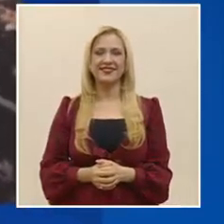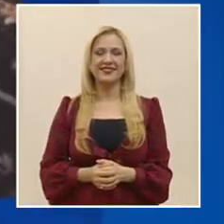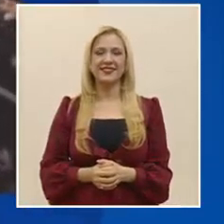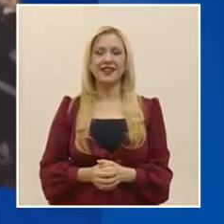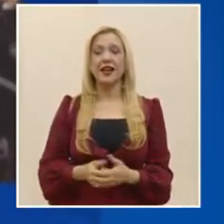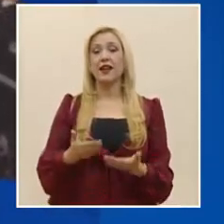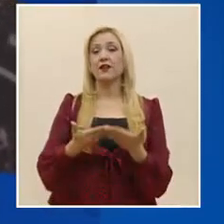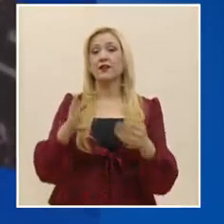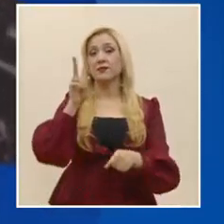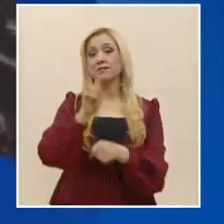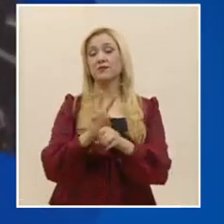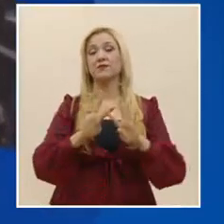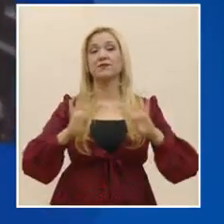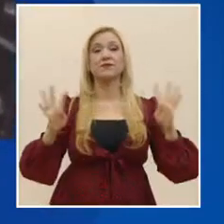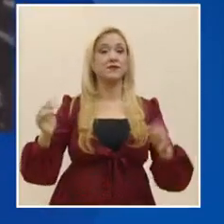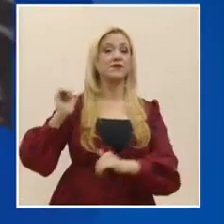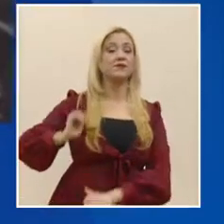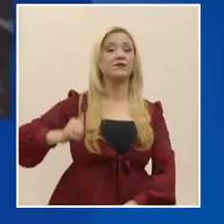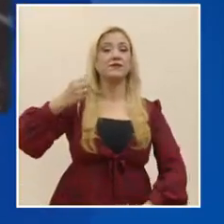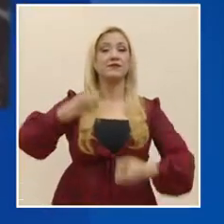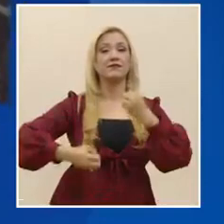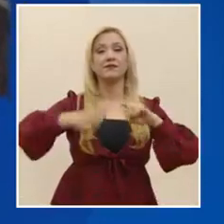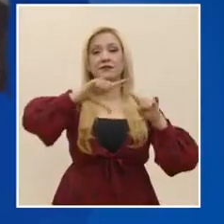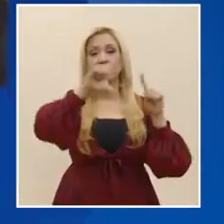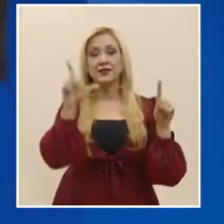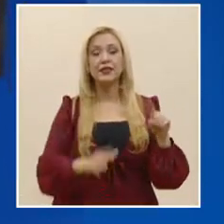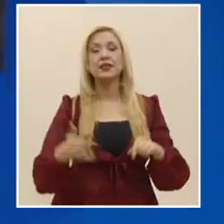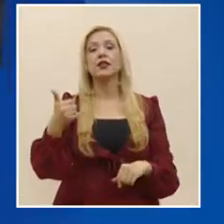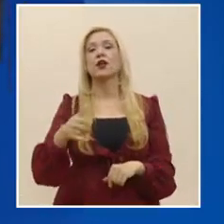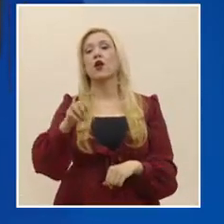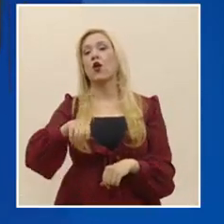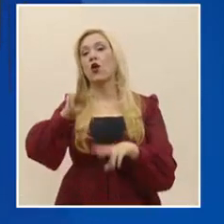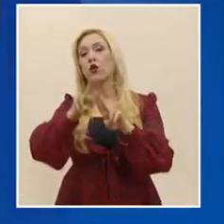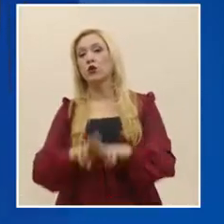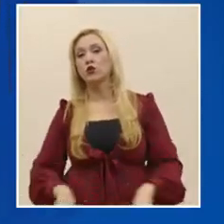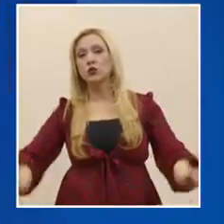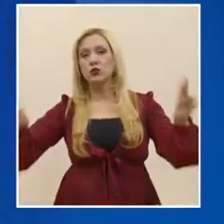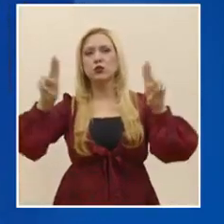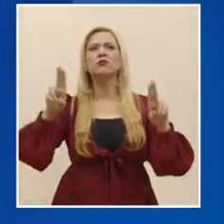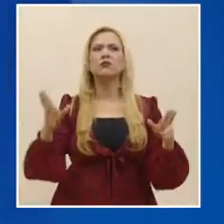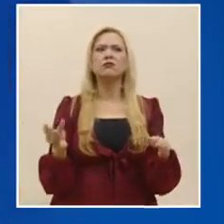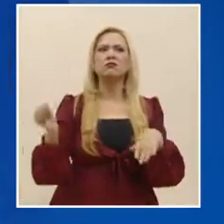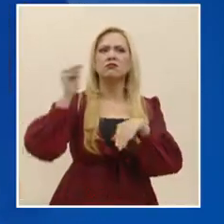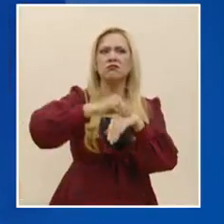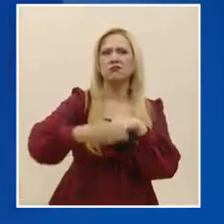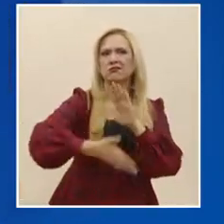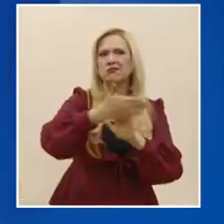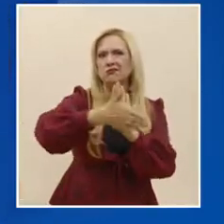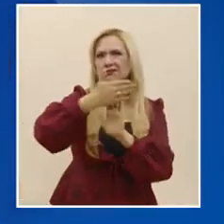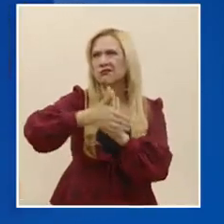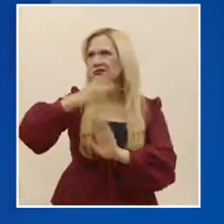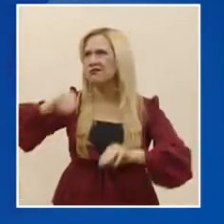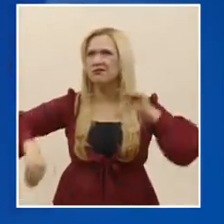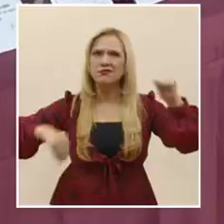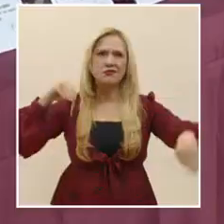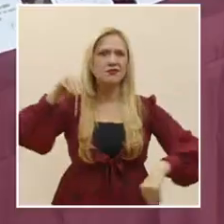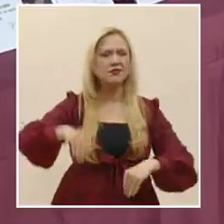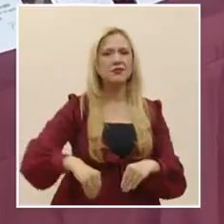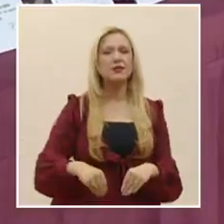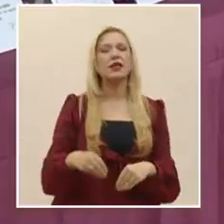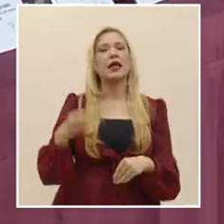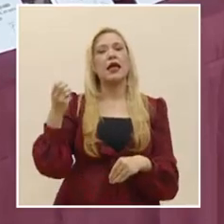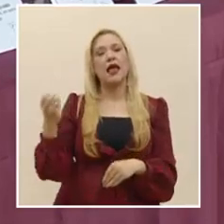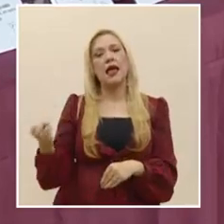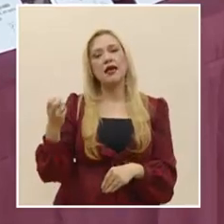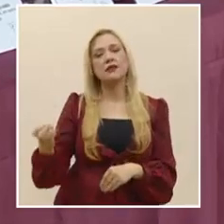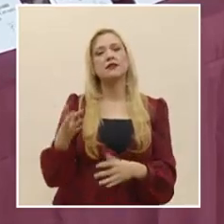El Consejo de la Judicatura Federal y el Programa de Naciones Unidas para los Asentamientos Humanos ONU Habitat realizaron